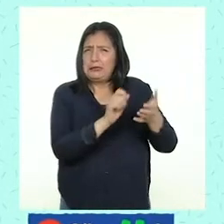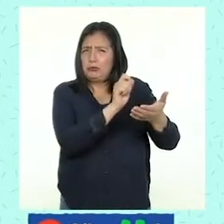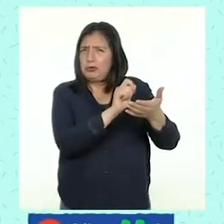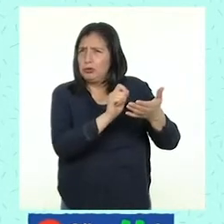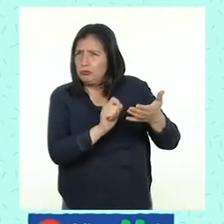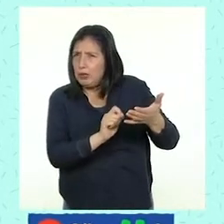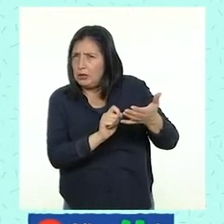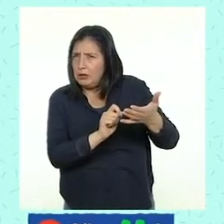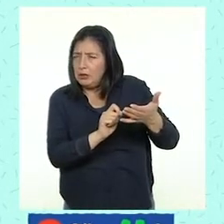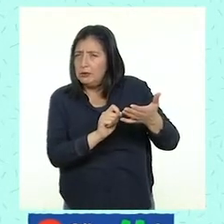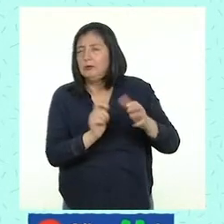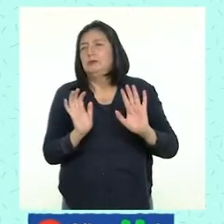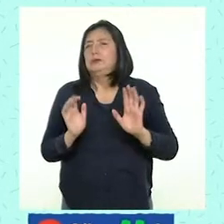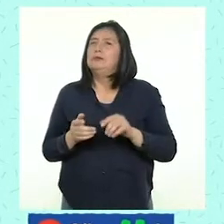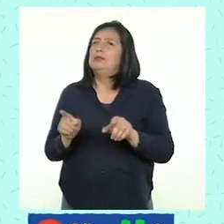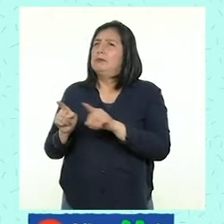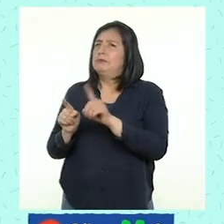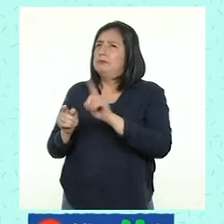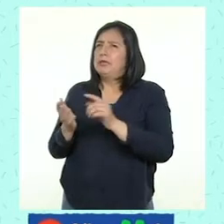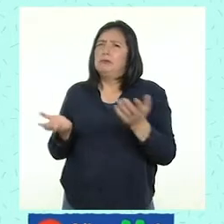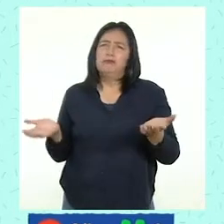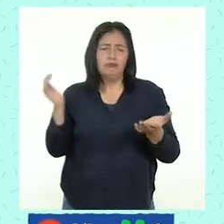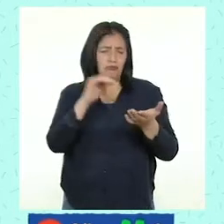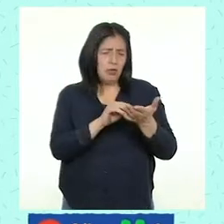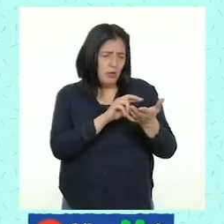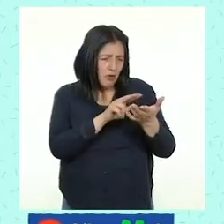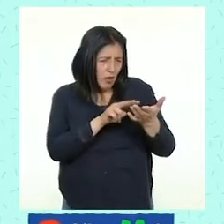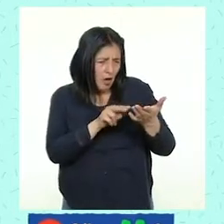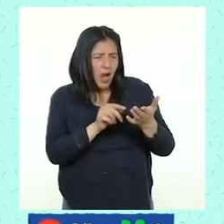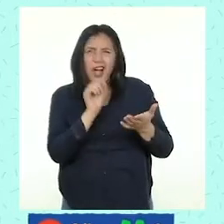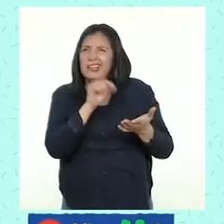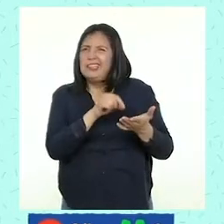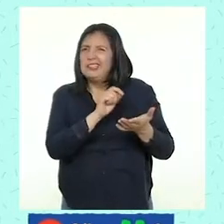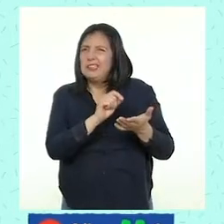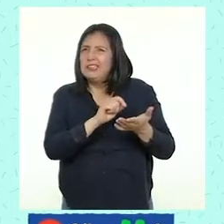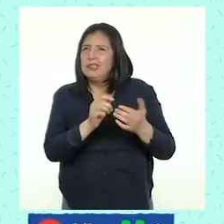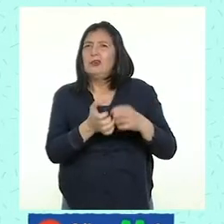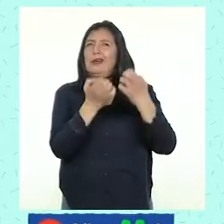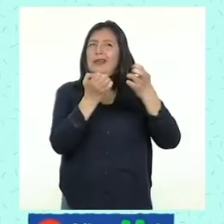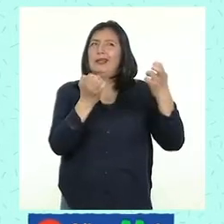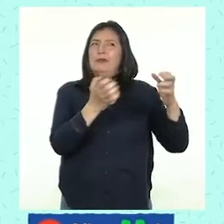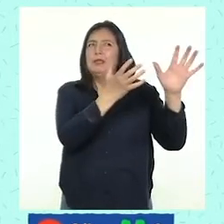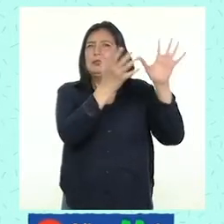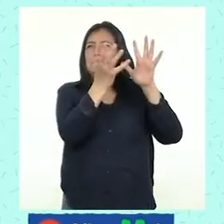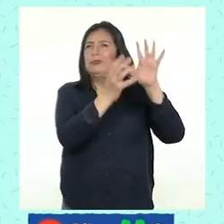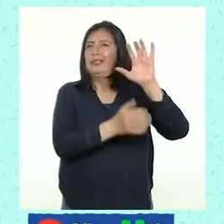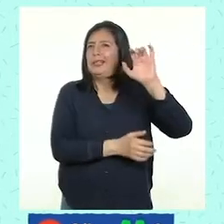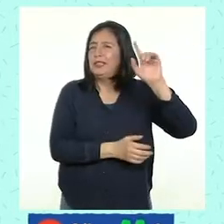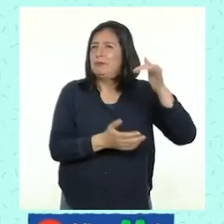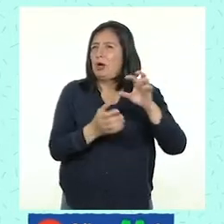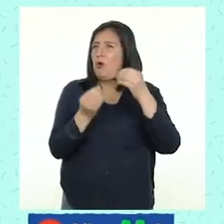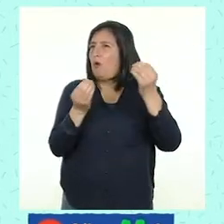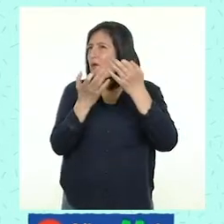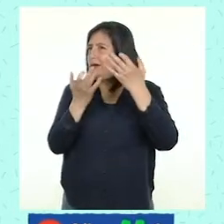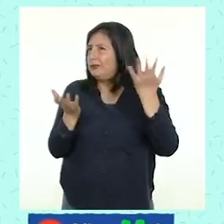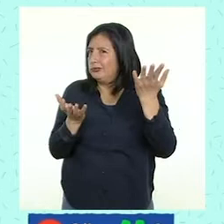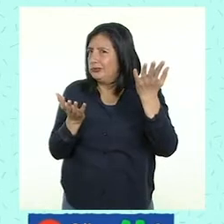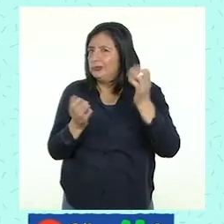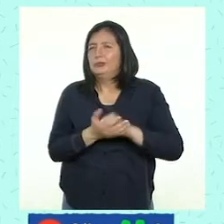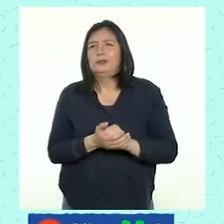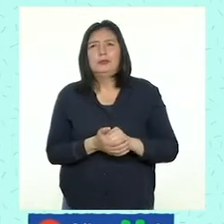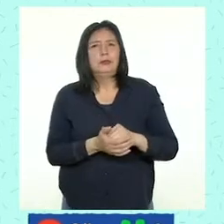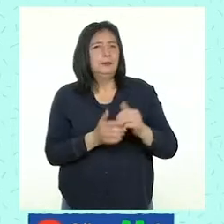texto. Además, revisarán si han mencionado en su texto los elementos del clima o los